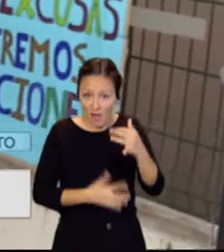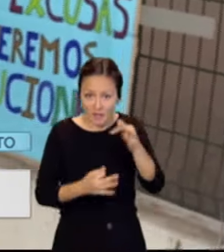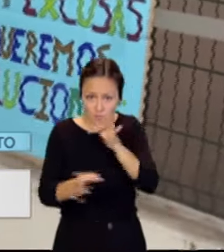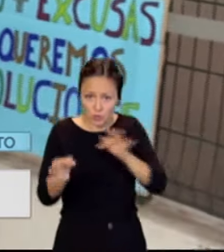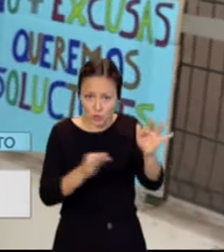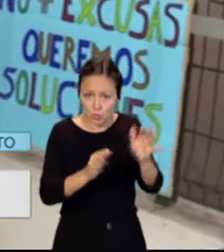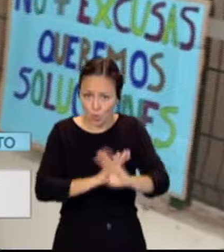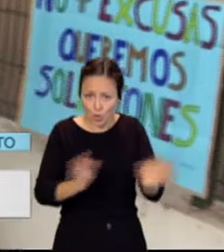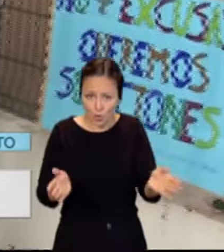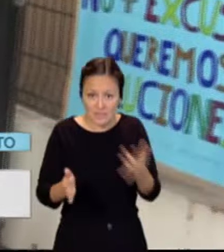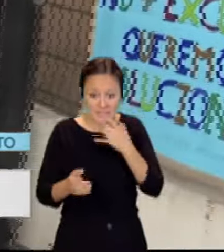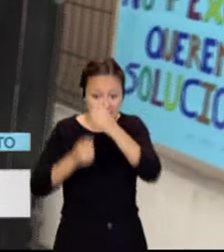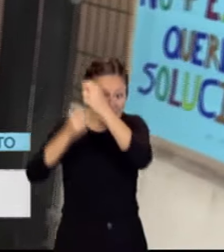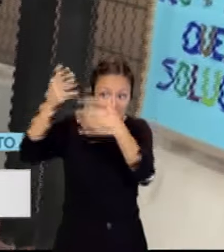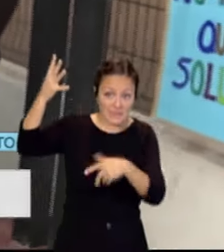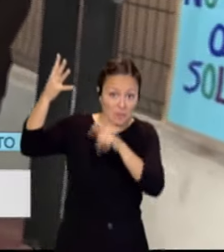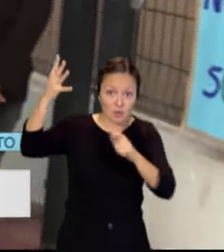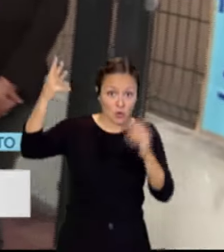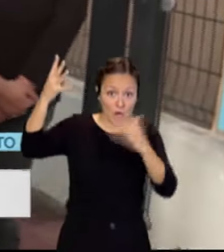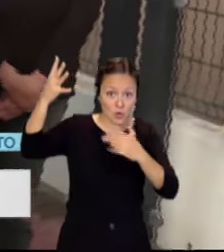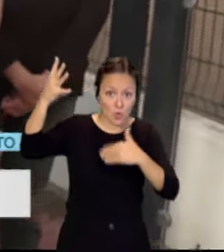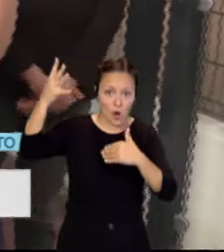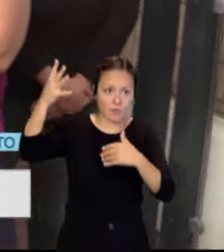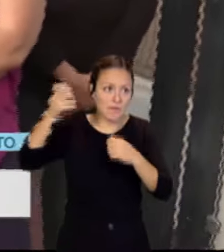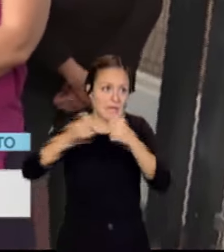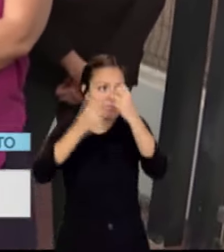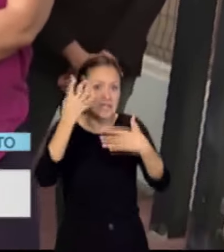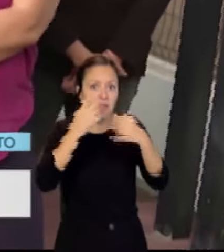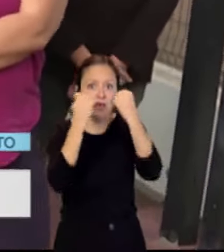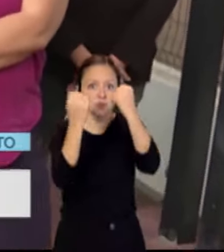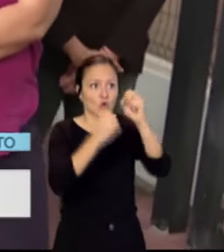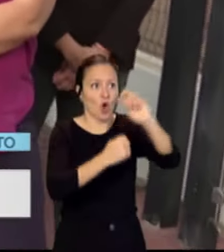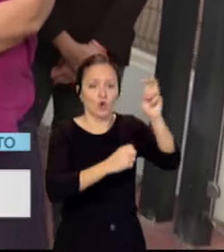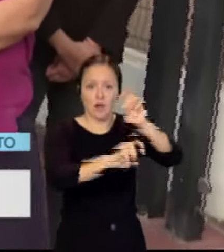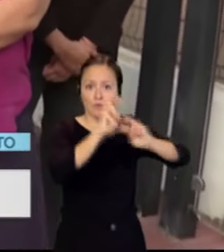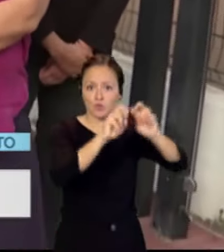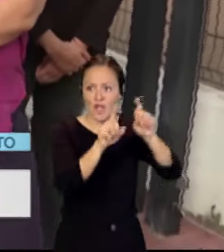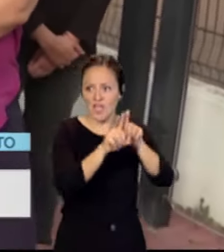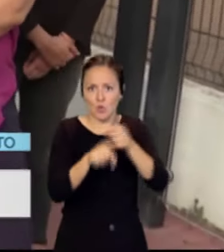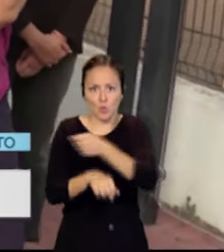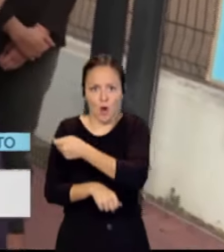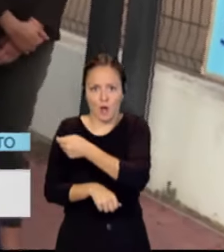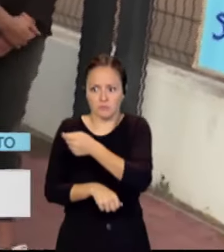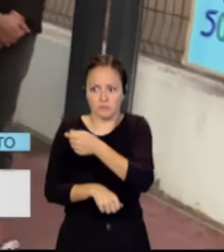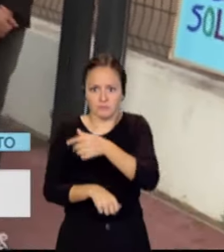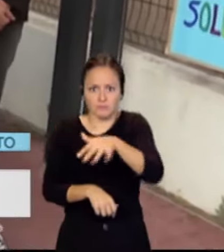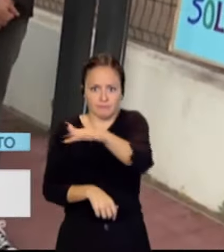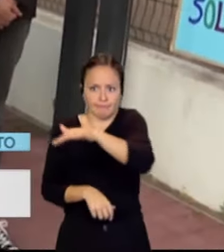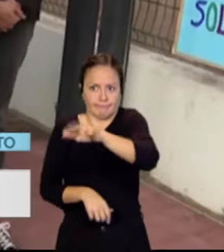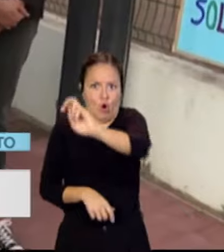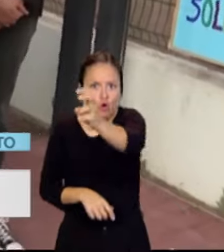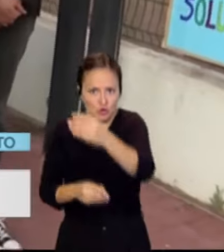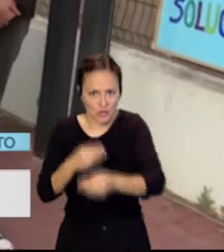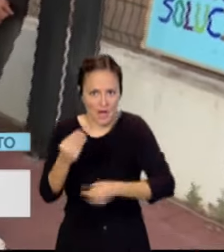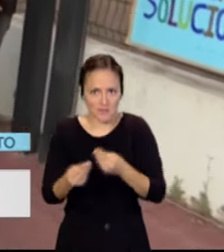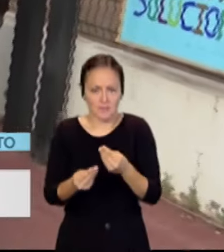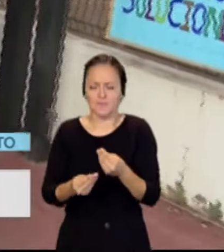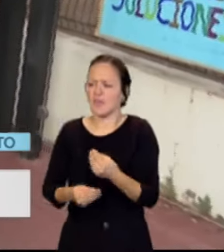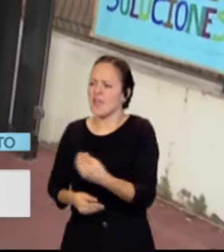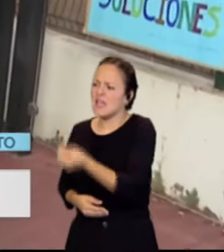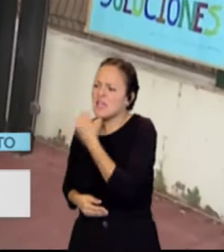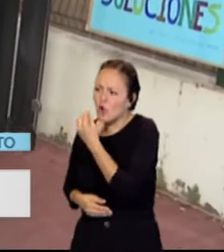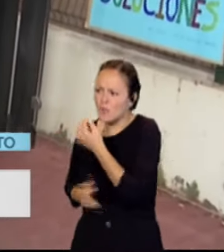si no tienen gente en la lista que que busquen listas de otras instituciones como se hacen en otra en otras ocasiones la calidad de la comida no